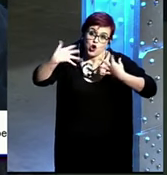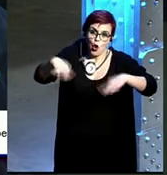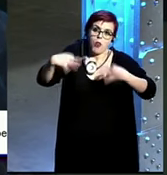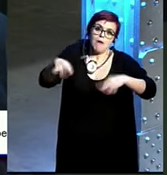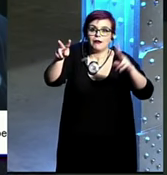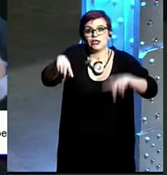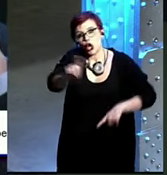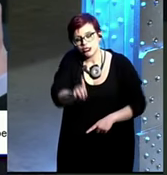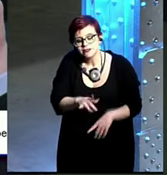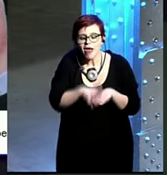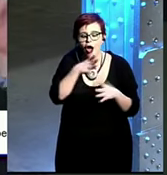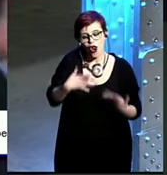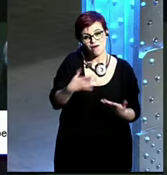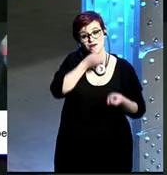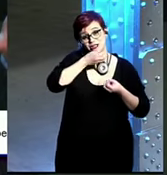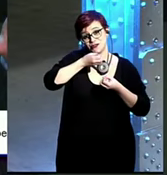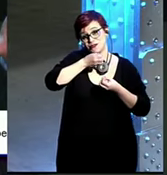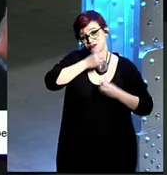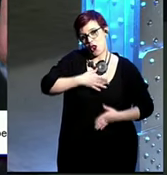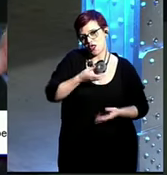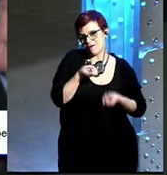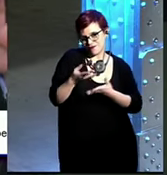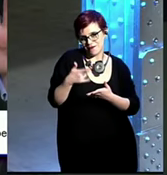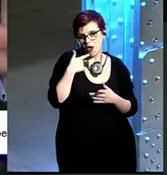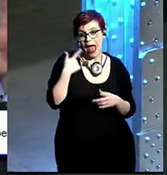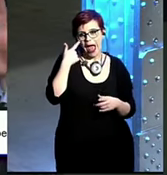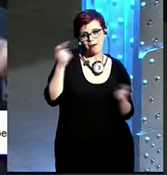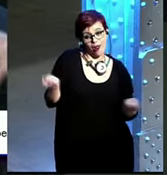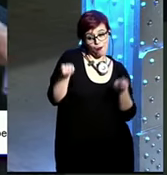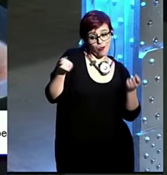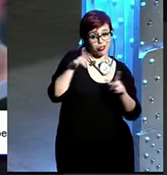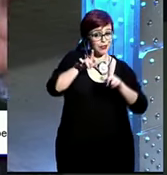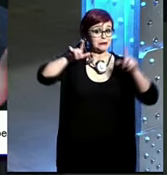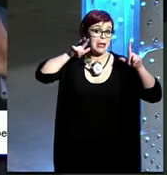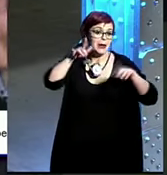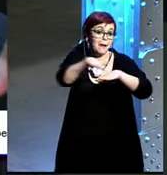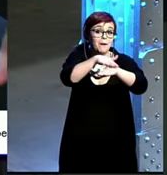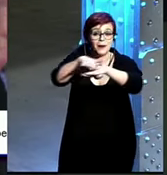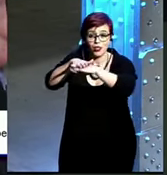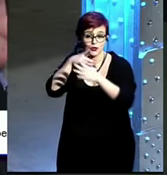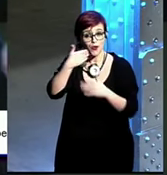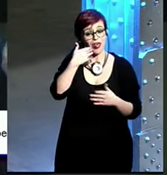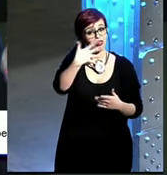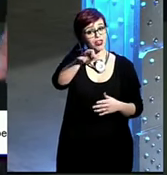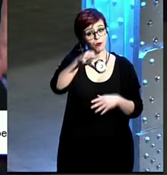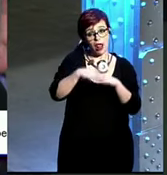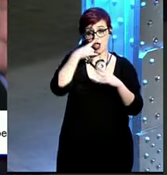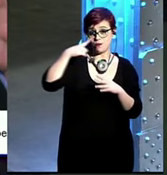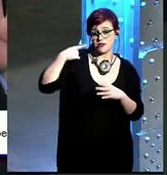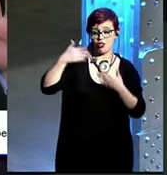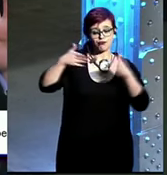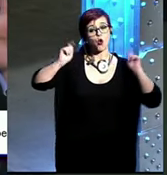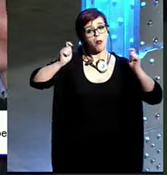ahora puedo contaros una historia que me da un poco de autobombo y espero que por ello me perdonen. Cuando cumplí 50 años el año